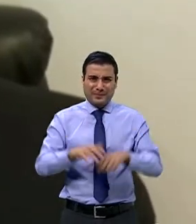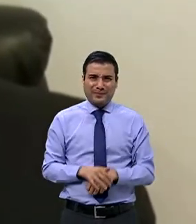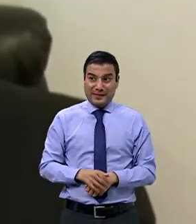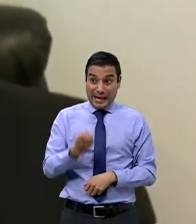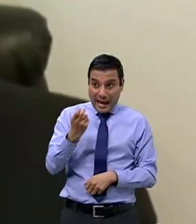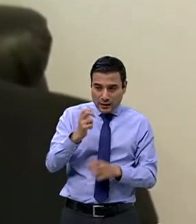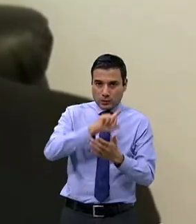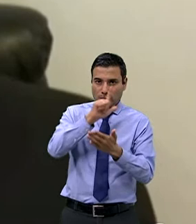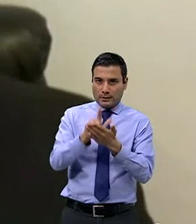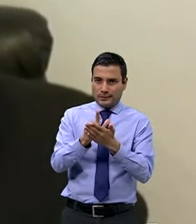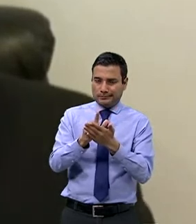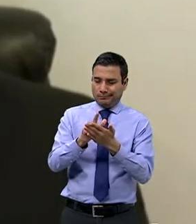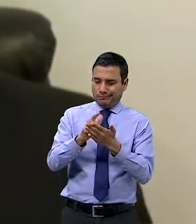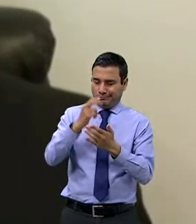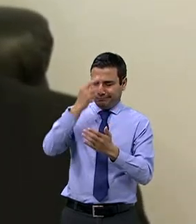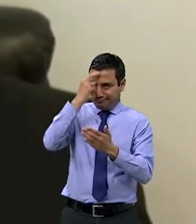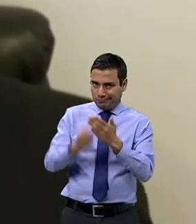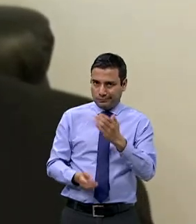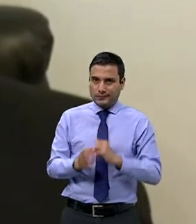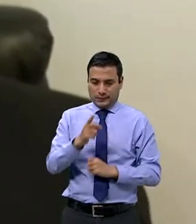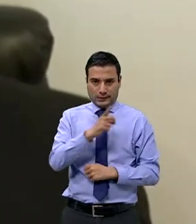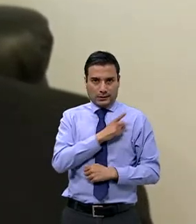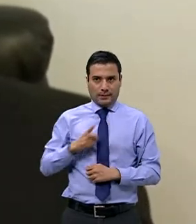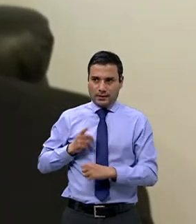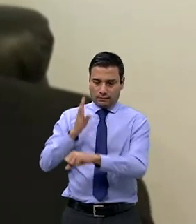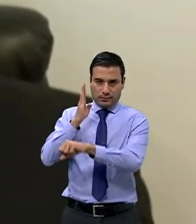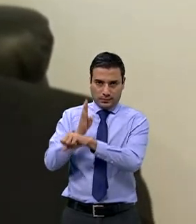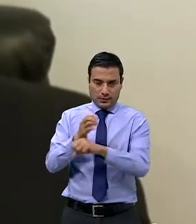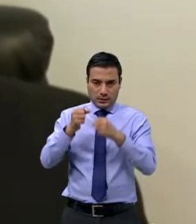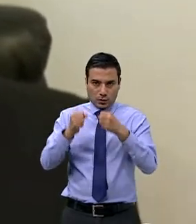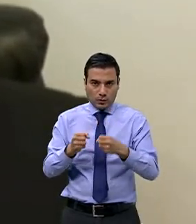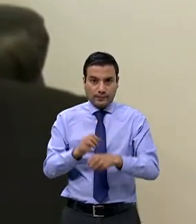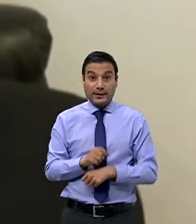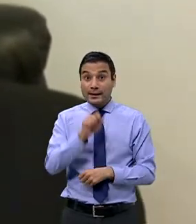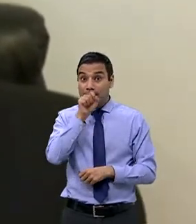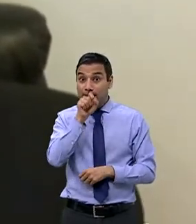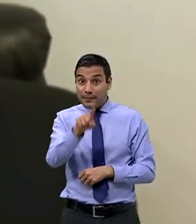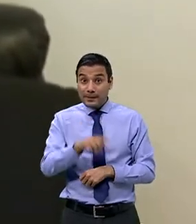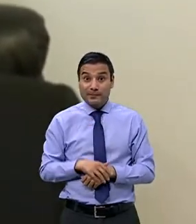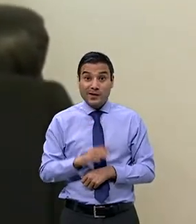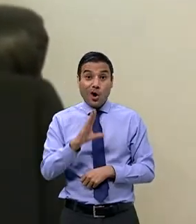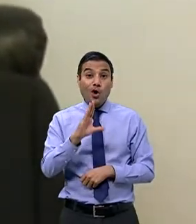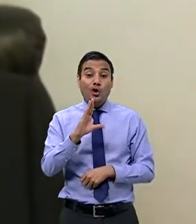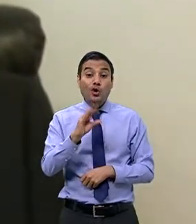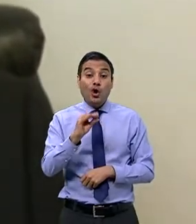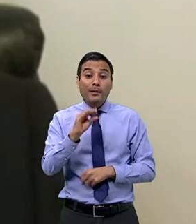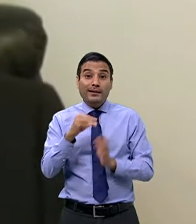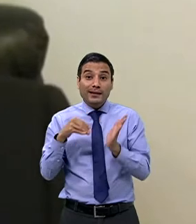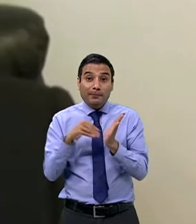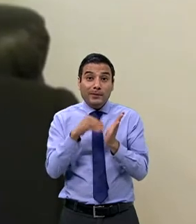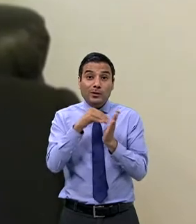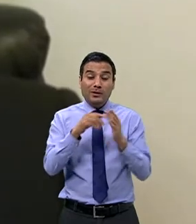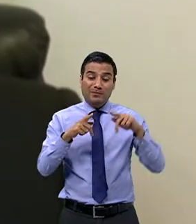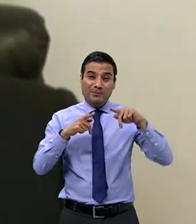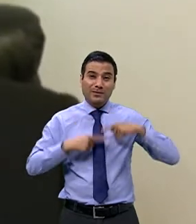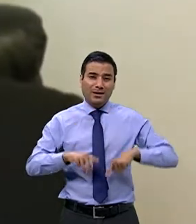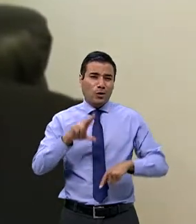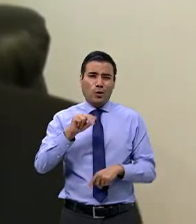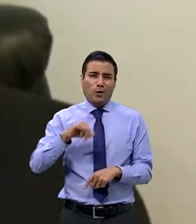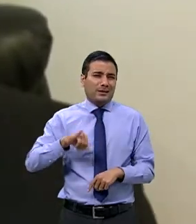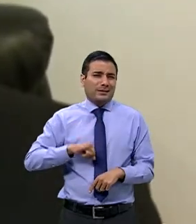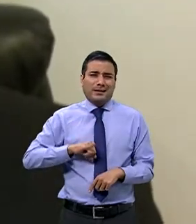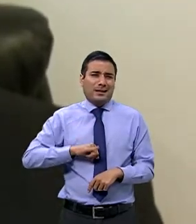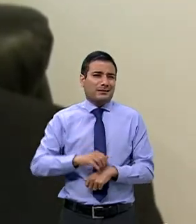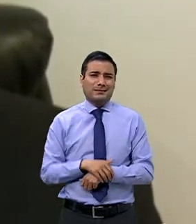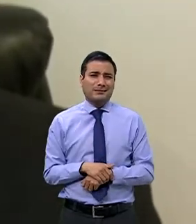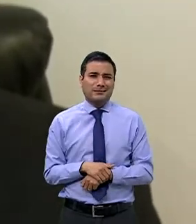el rigor de la ley pero también escuchamos a los cerca de 90 millones que no les interesa participar este